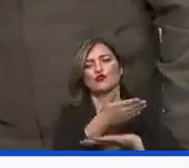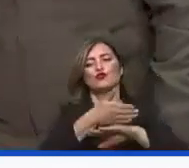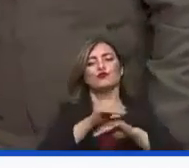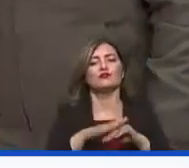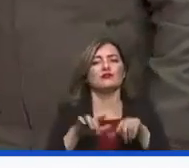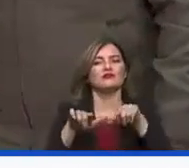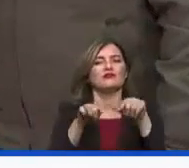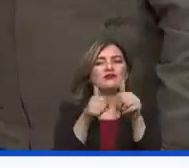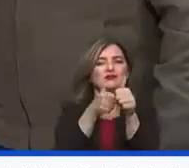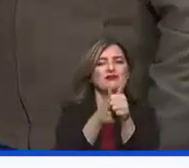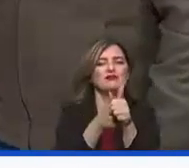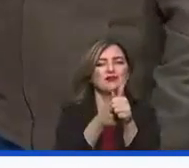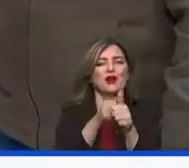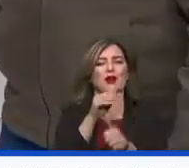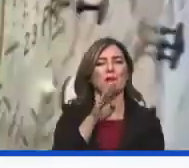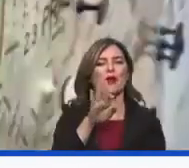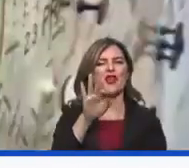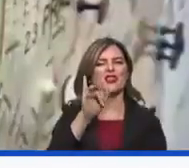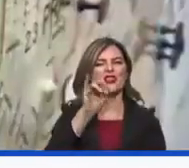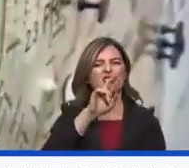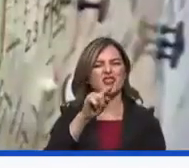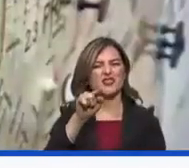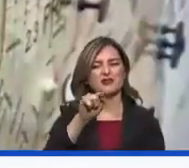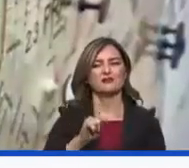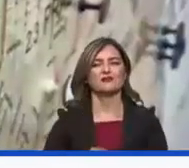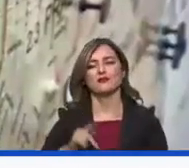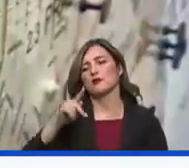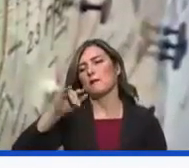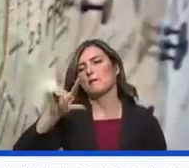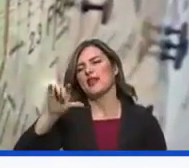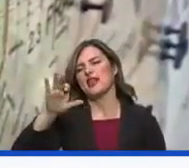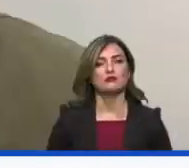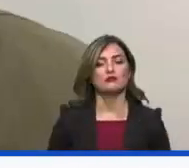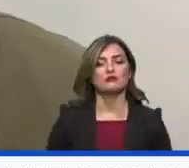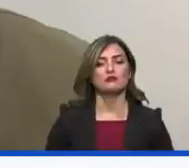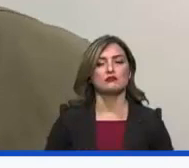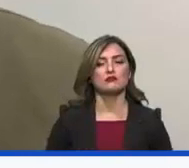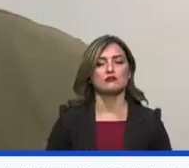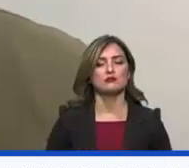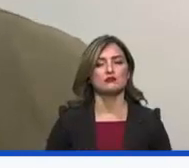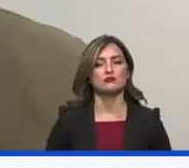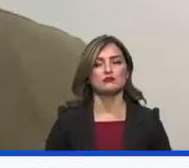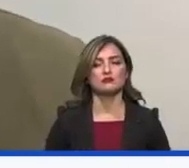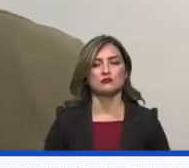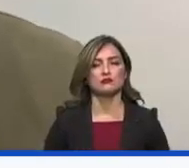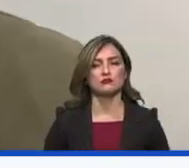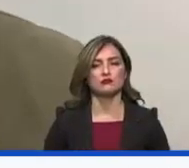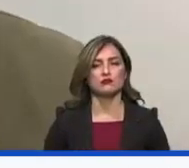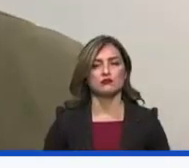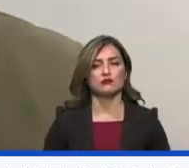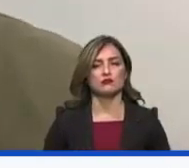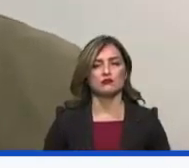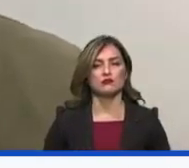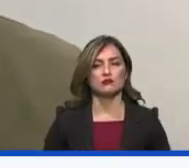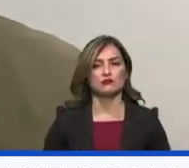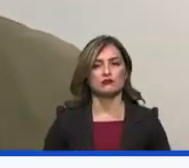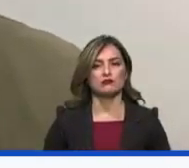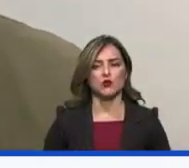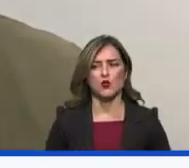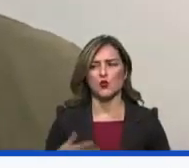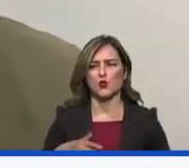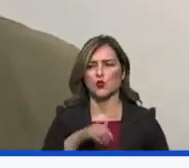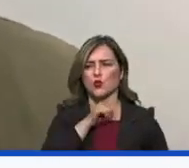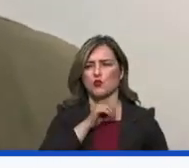el sector cercano al Beatriz Cueva de Ayora, La Pileta y Jipiro son los 5 puntos en donde se implementará un sistema de